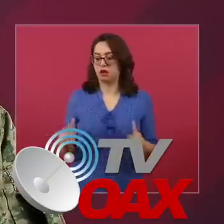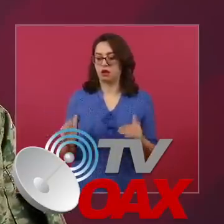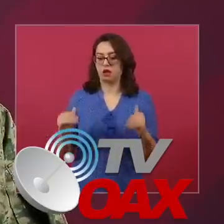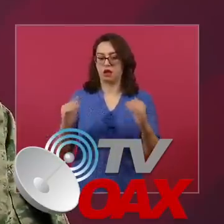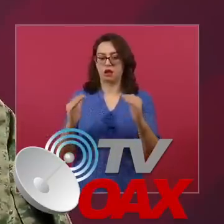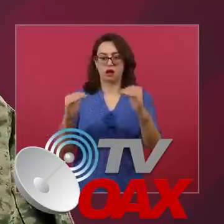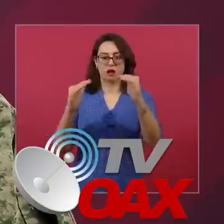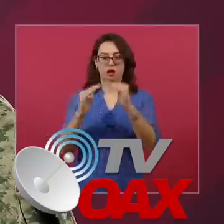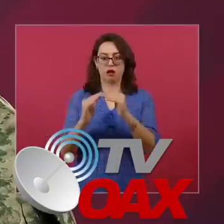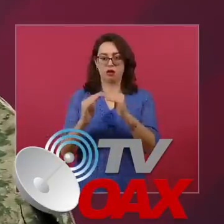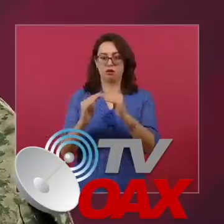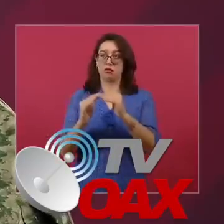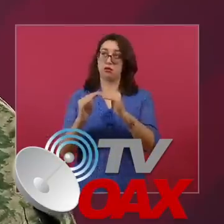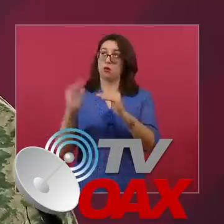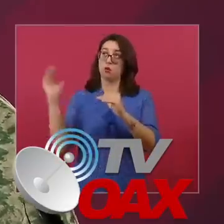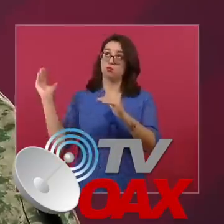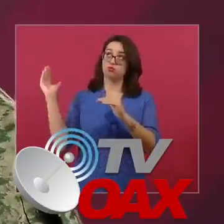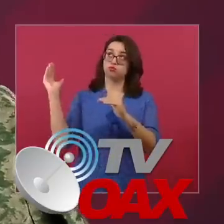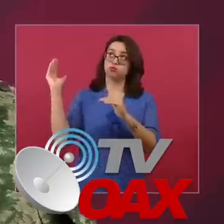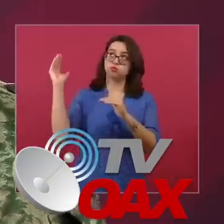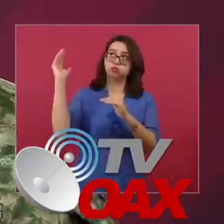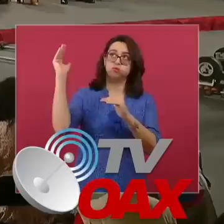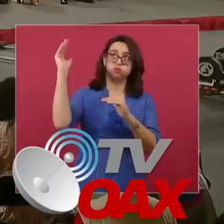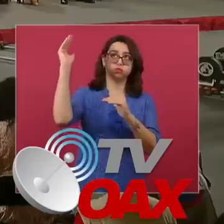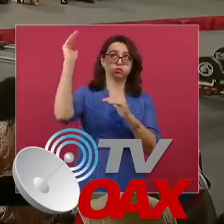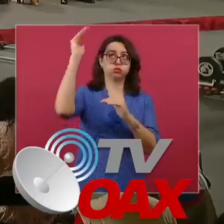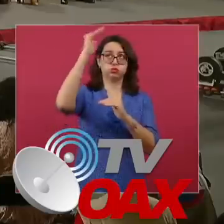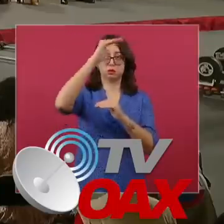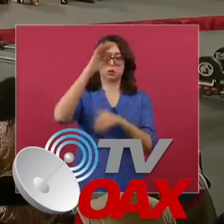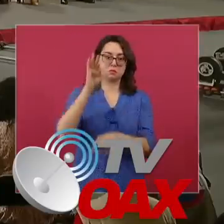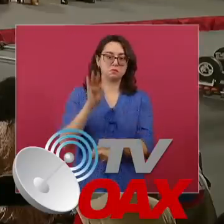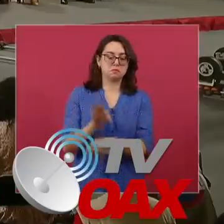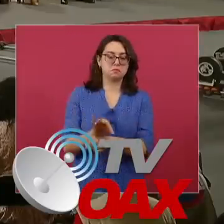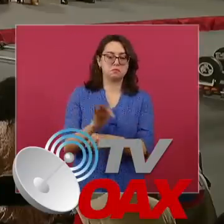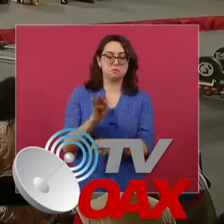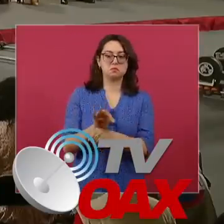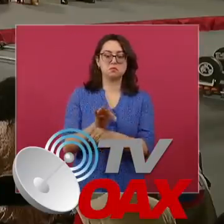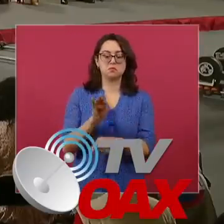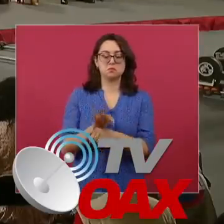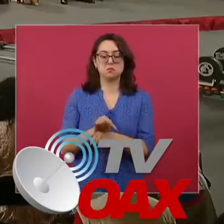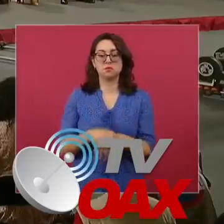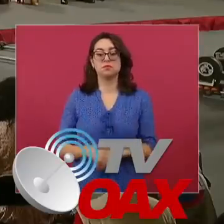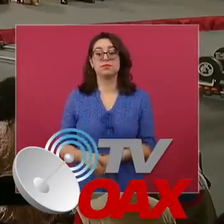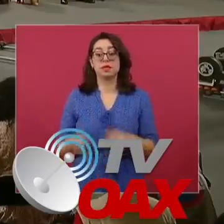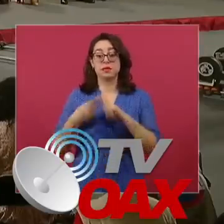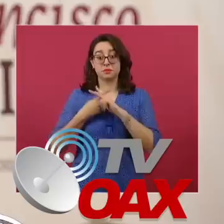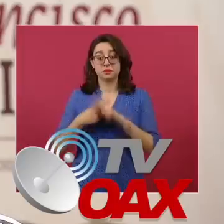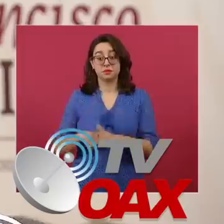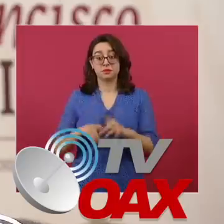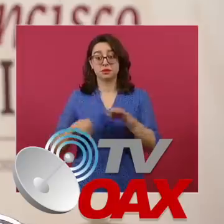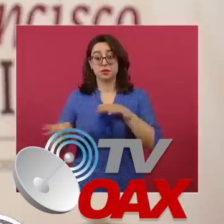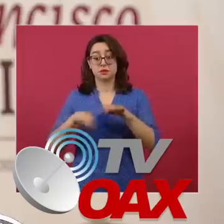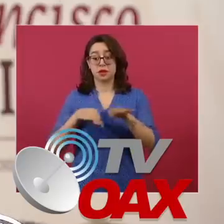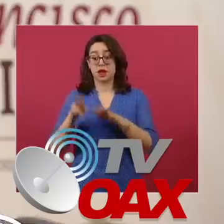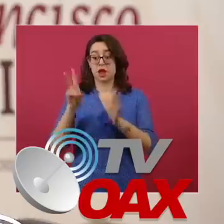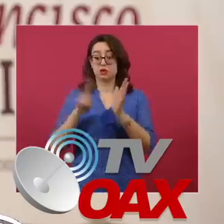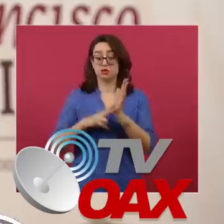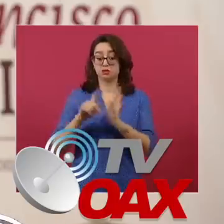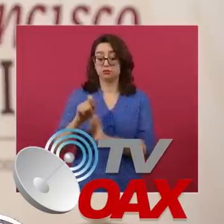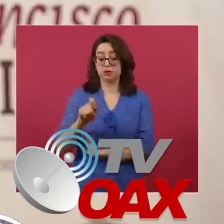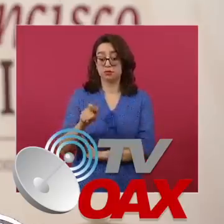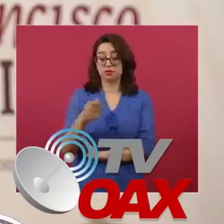para salvar donde tenemos caídas de cotas del terreno. Los trabajos iniciaron en el 2022 y terminarán en diciembre